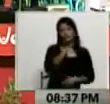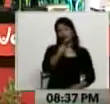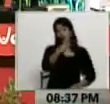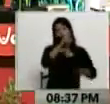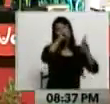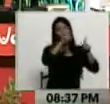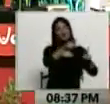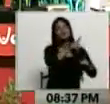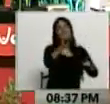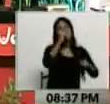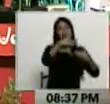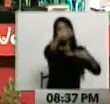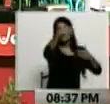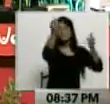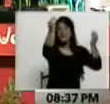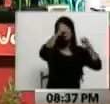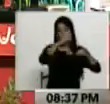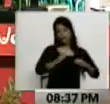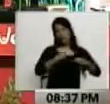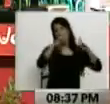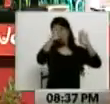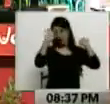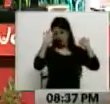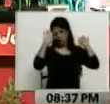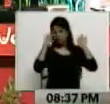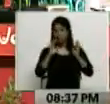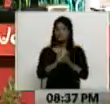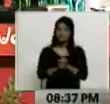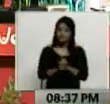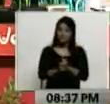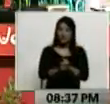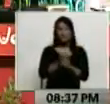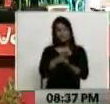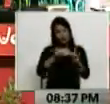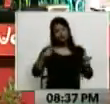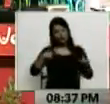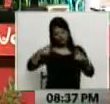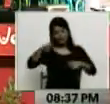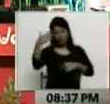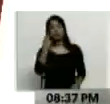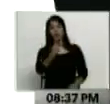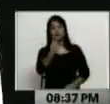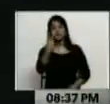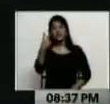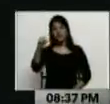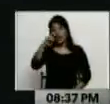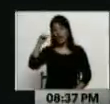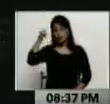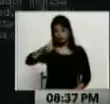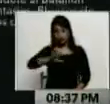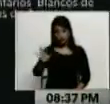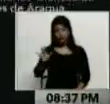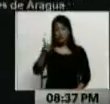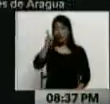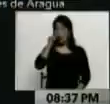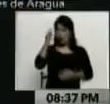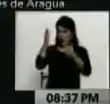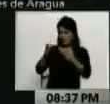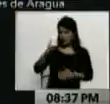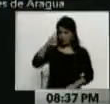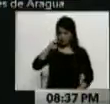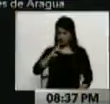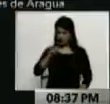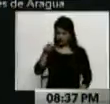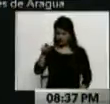hiel he dicho de todas maneras seguro que vo a pasar algo de es oscur aquí ahora 20 años El